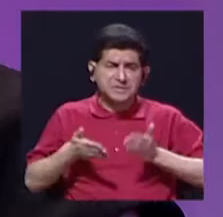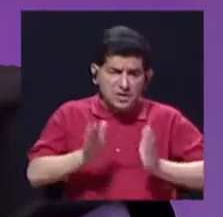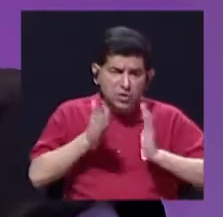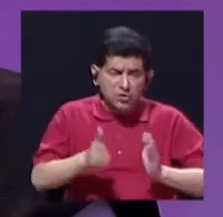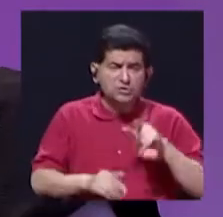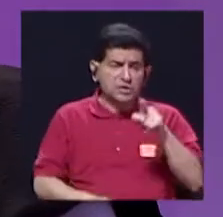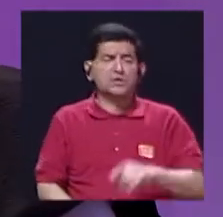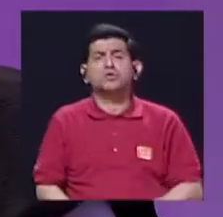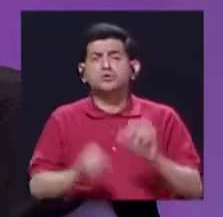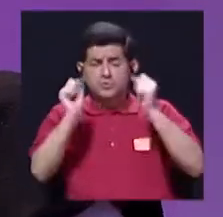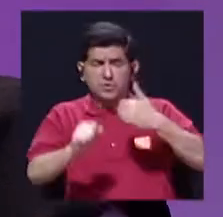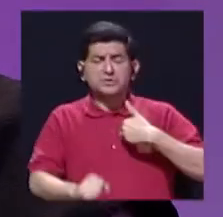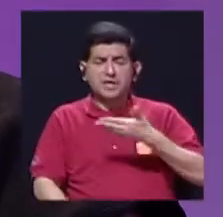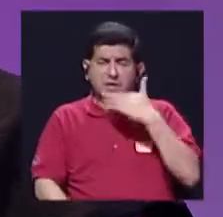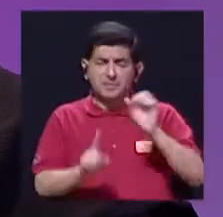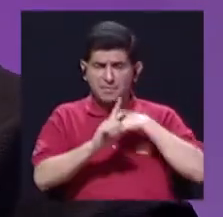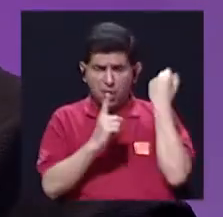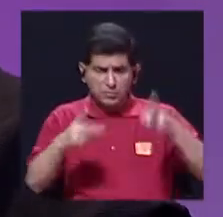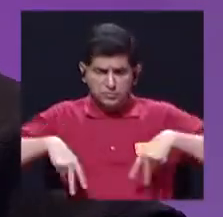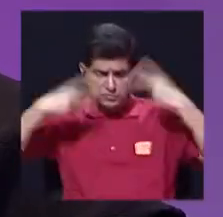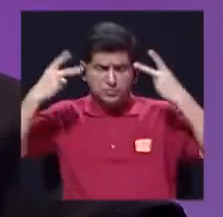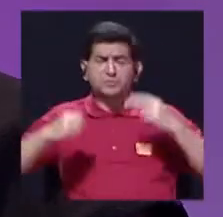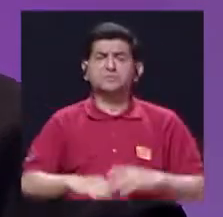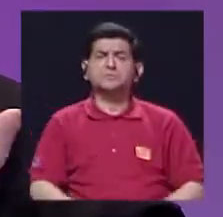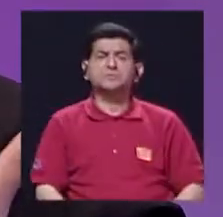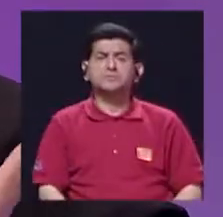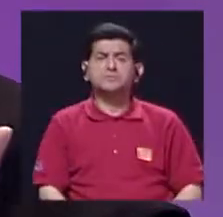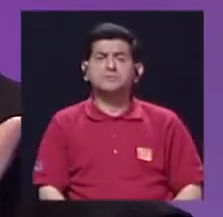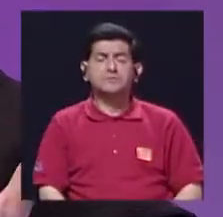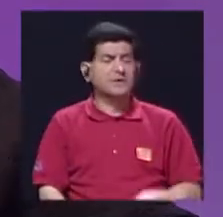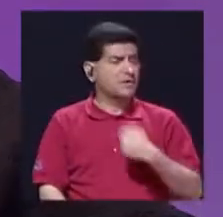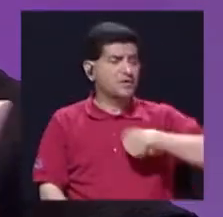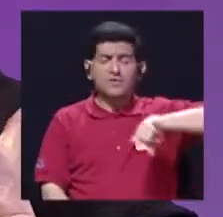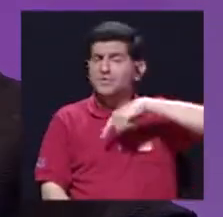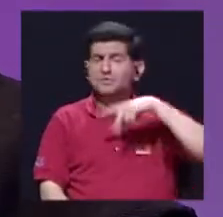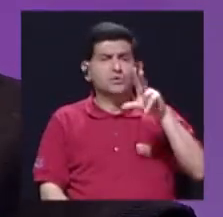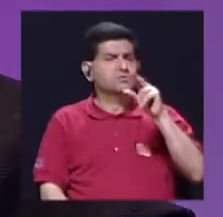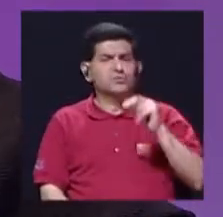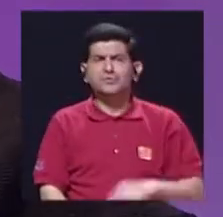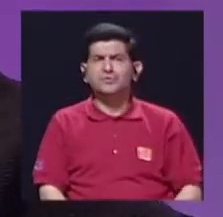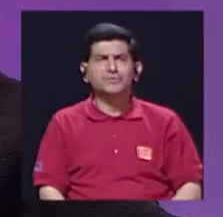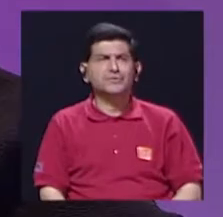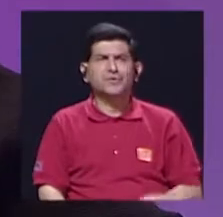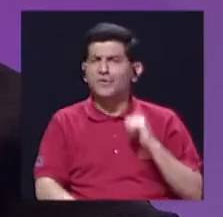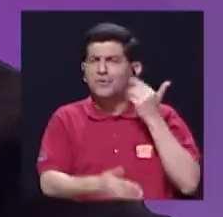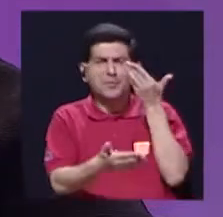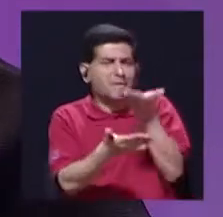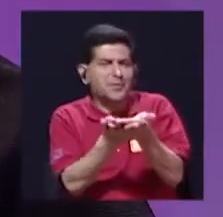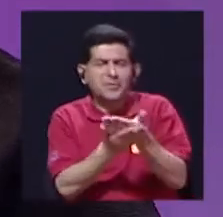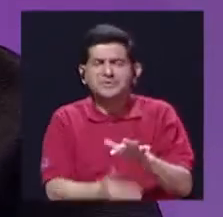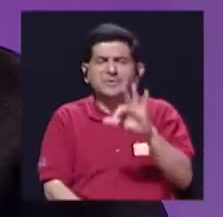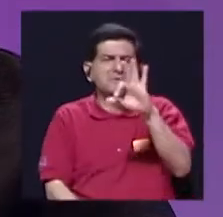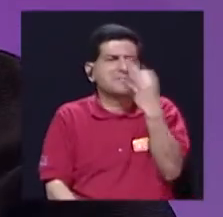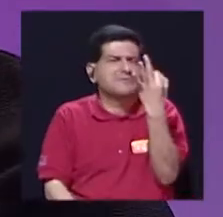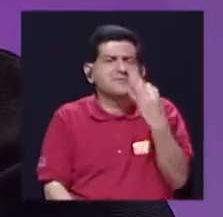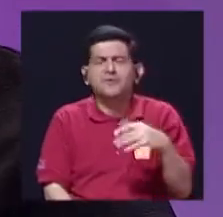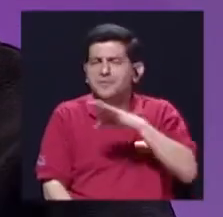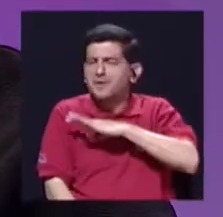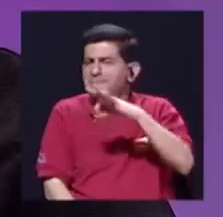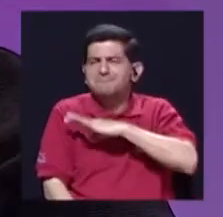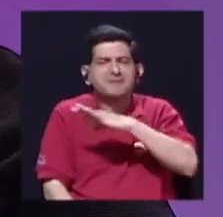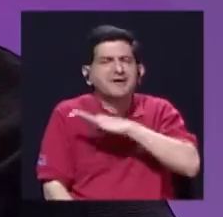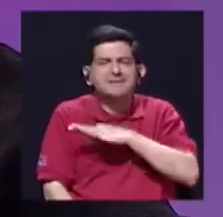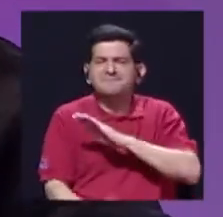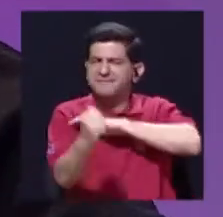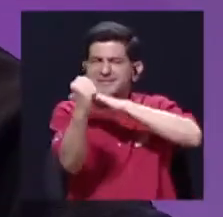de esos podamos tener mejores condiciones. Es que esto no se está planteando en términos de beneficio,